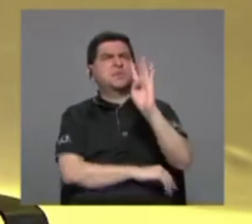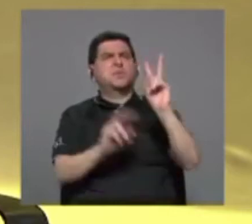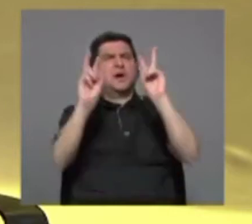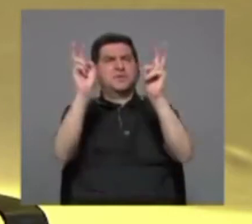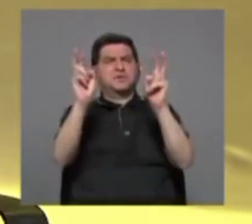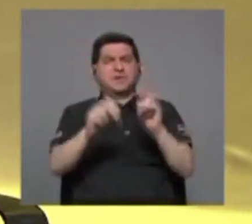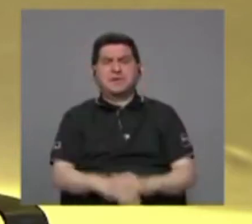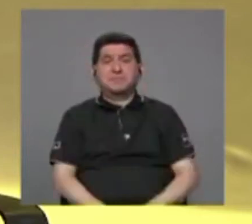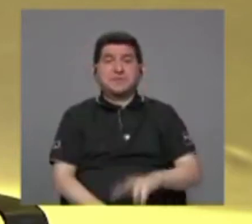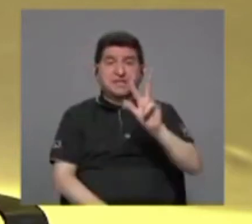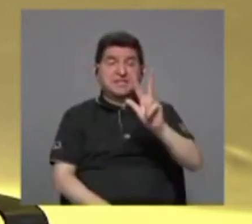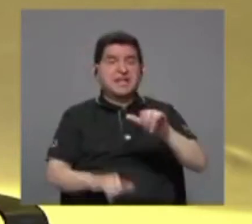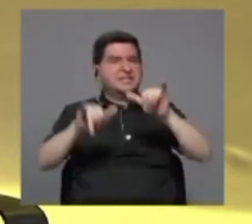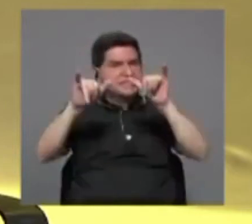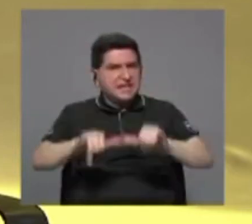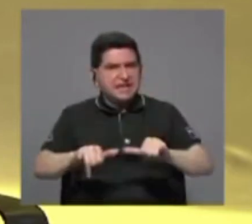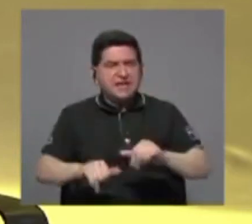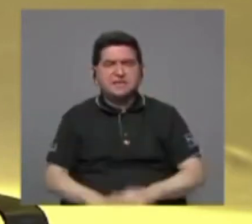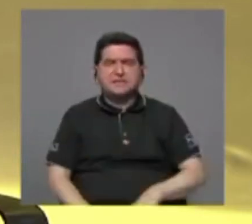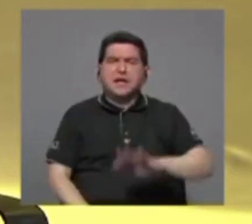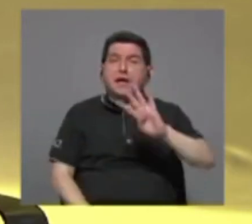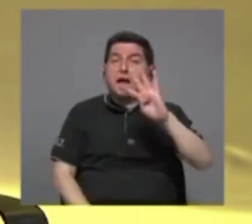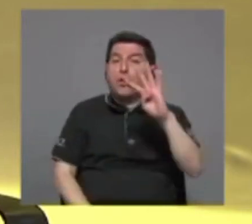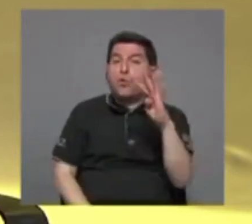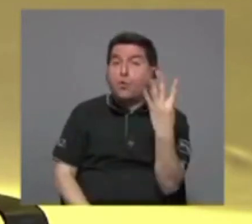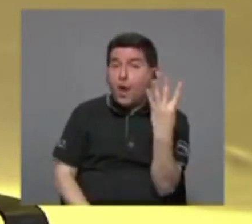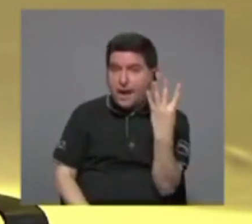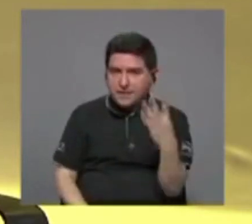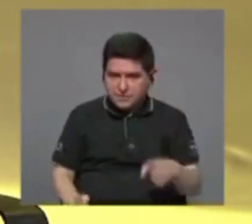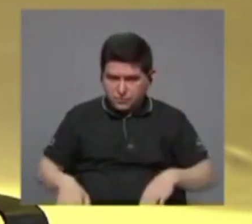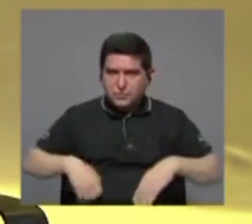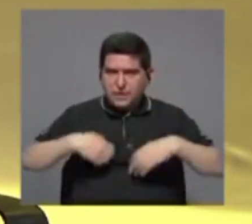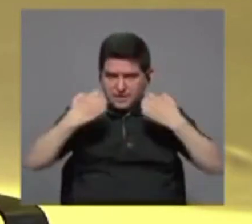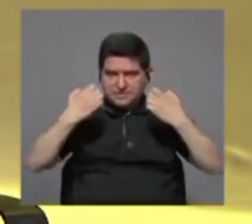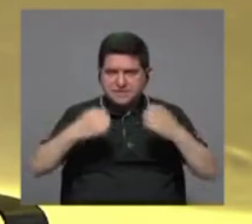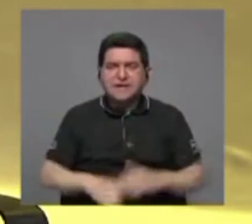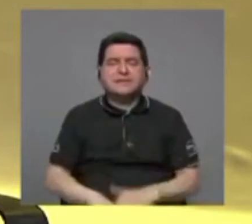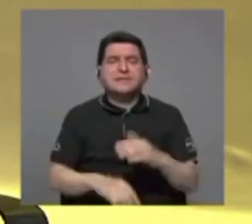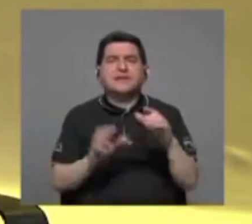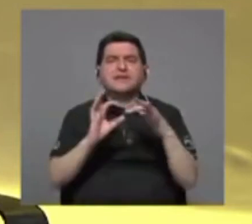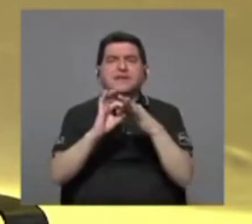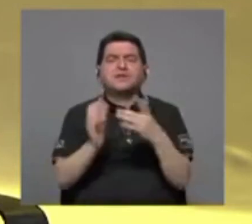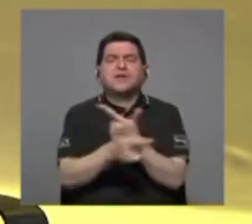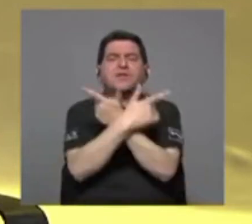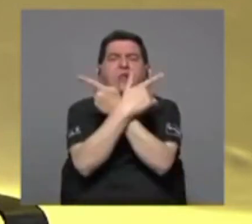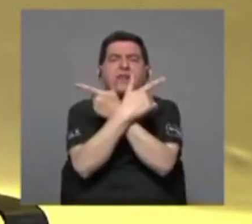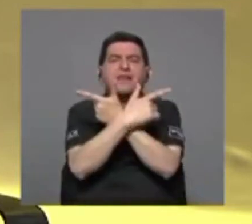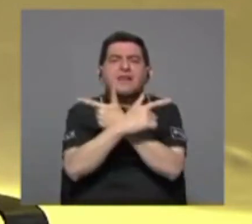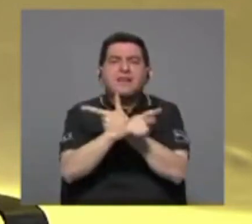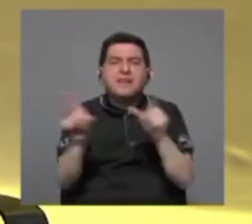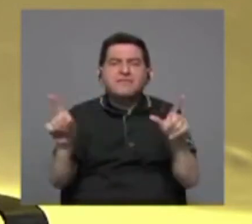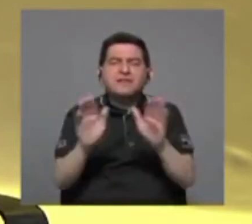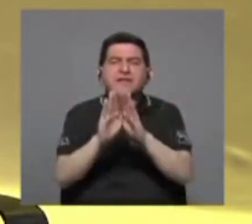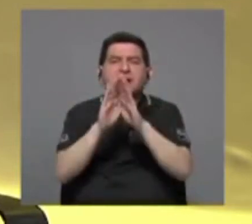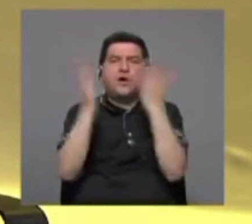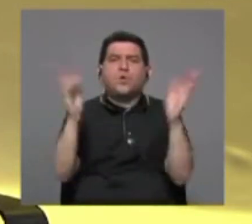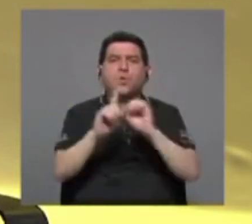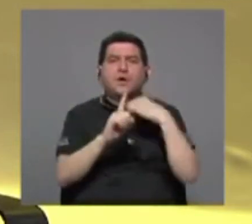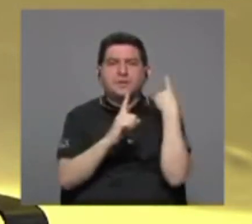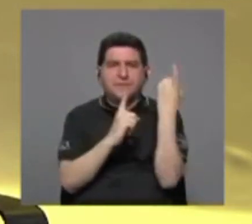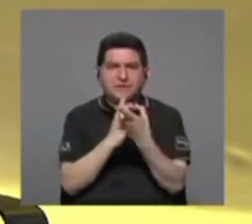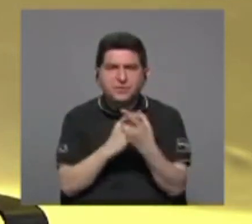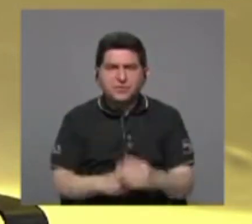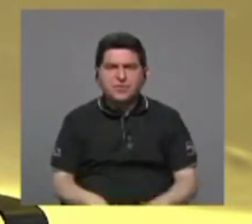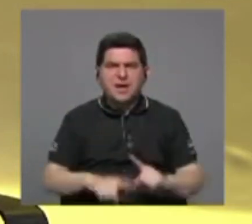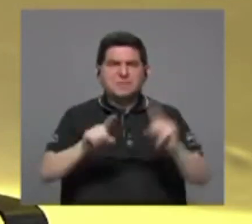los 3 que se quedaron, y que había un cuarto de libertad o apertura de la sociedad, y que